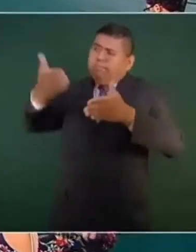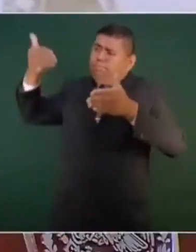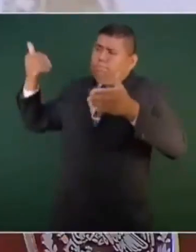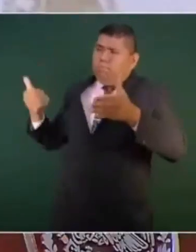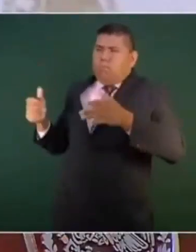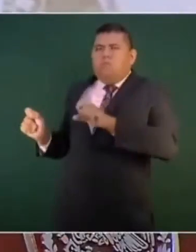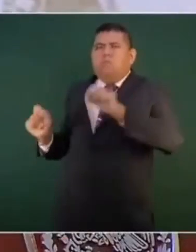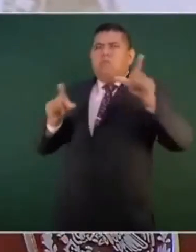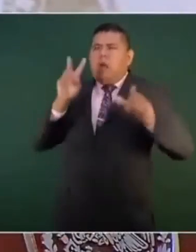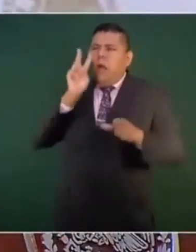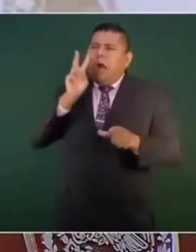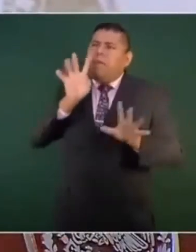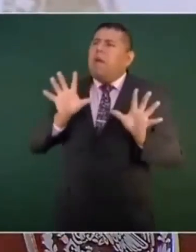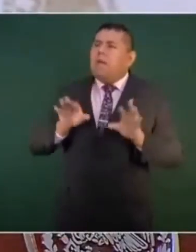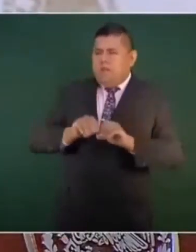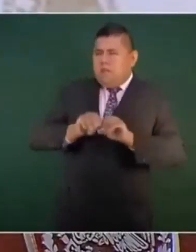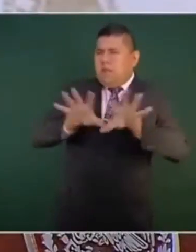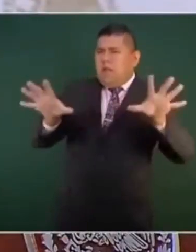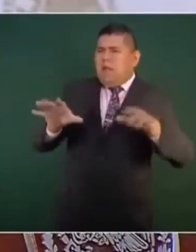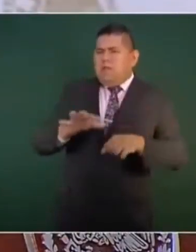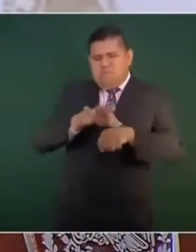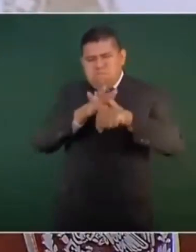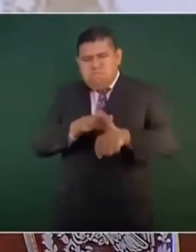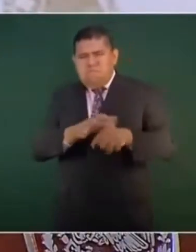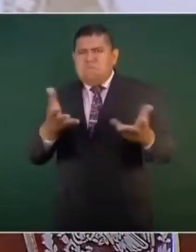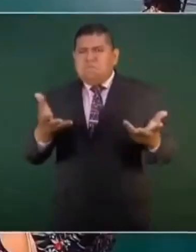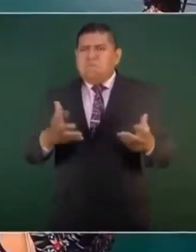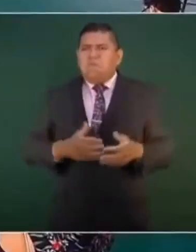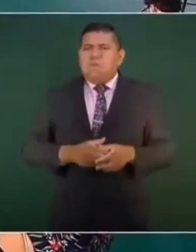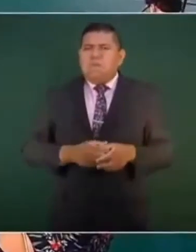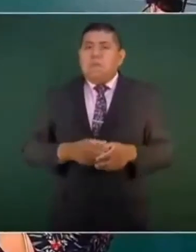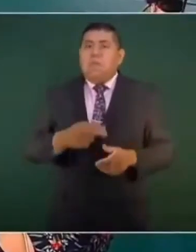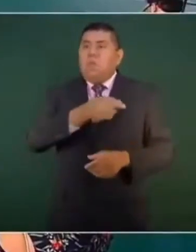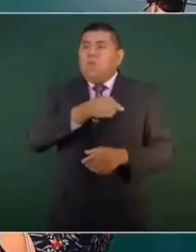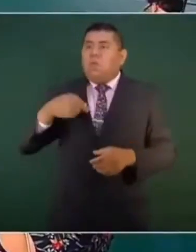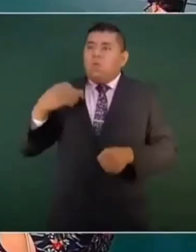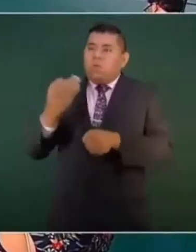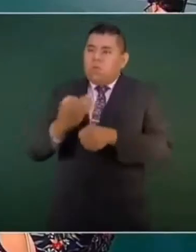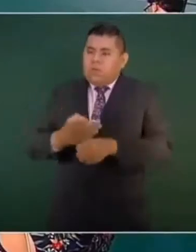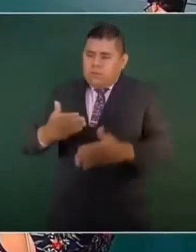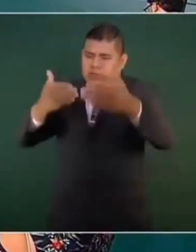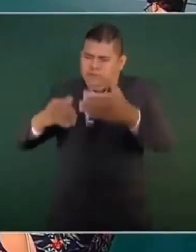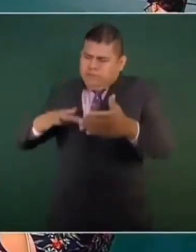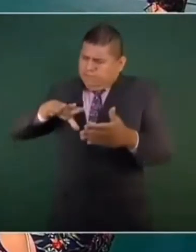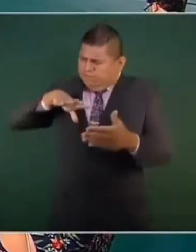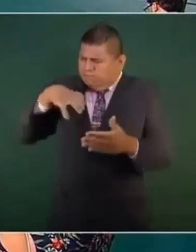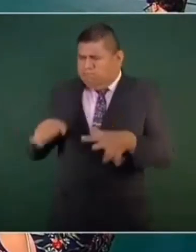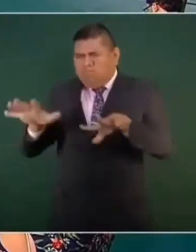para que se vea el esfuerzo que estamos haciendo.